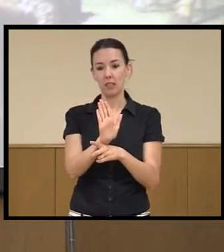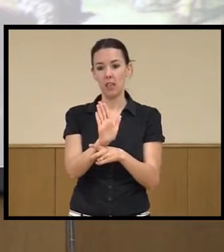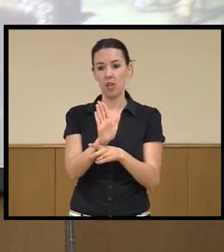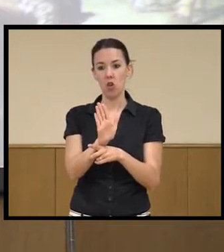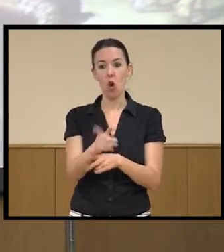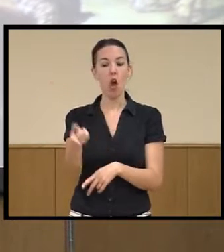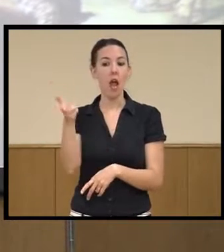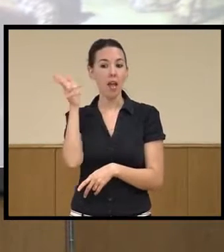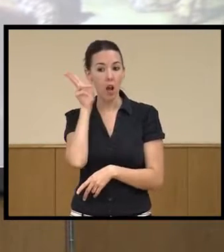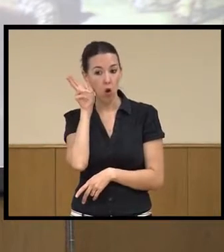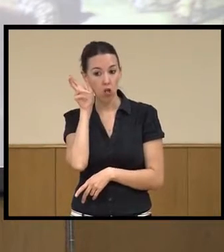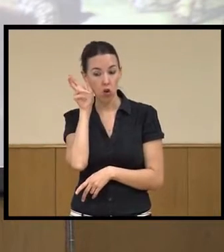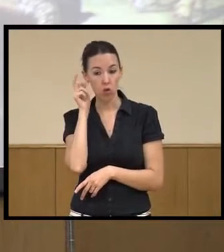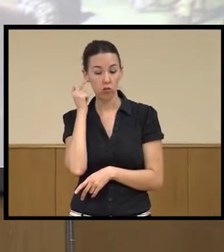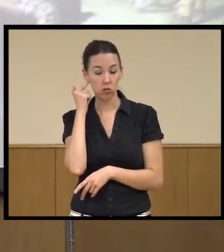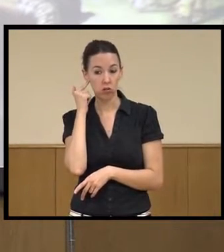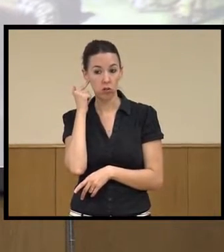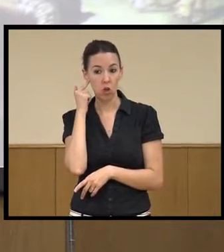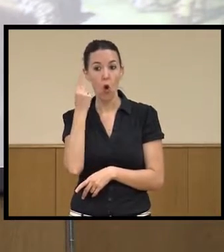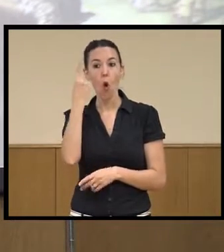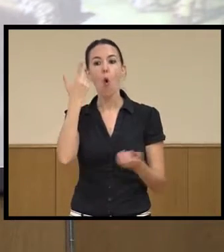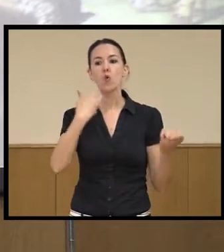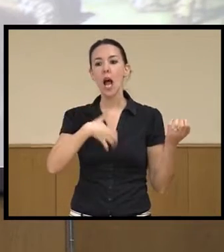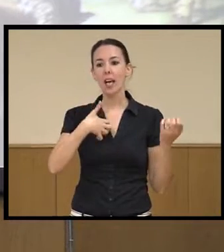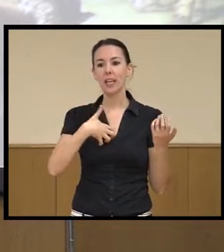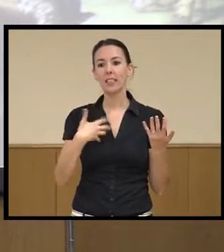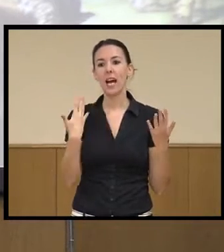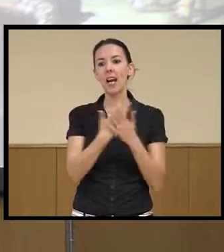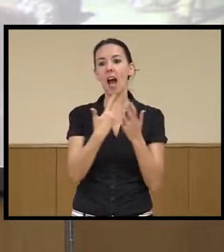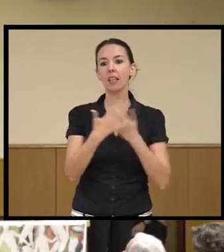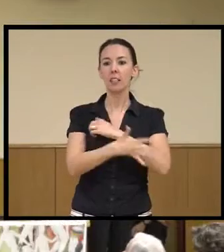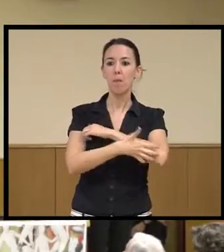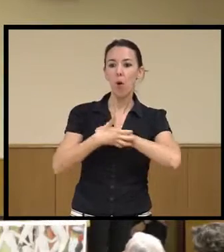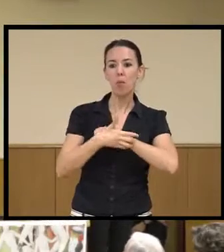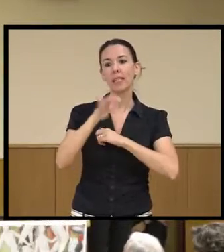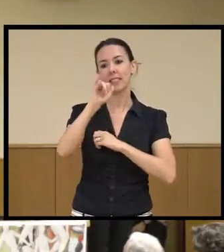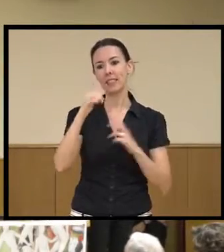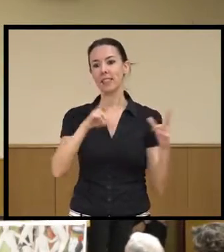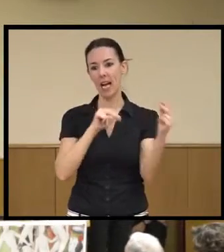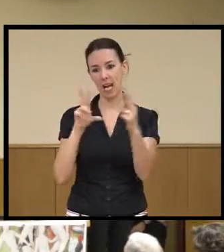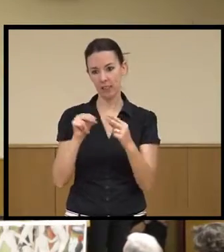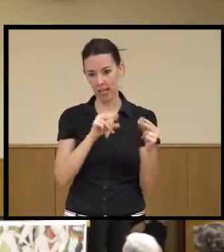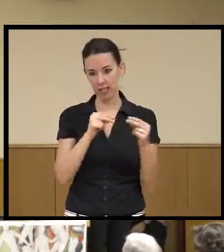El oído, una guitarra entre pobres y charlatanes. Muchas gracias.